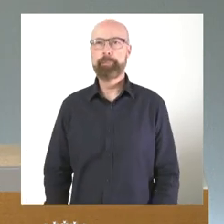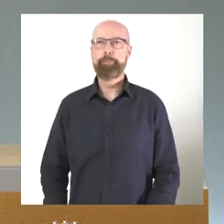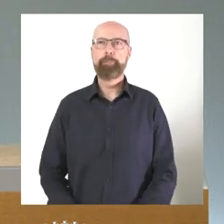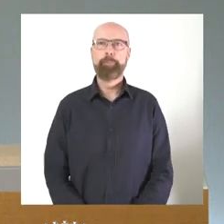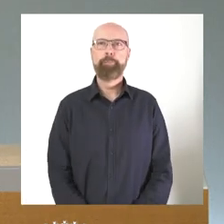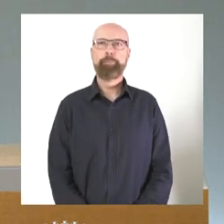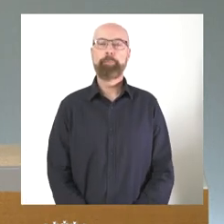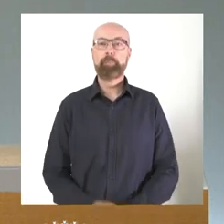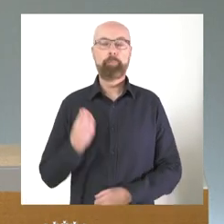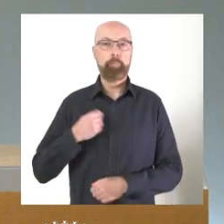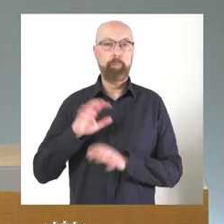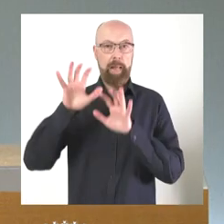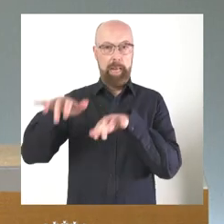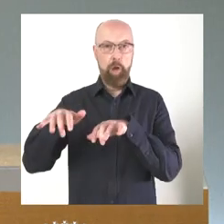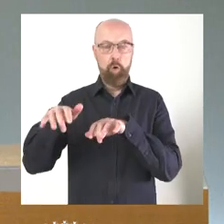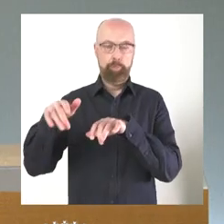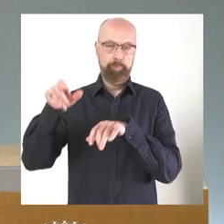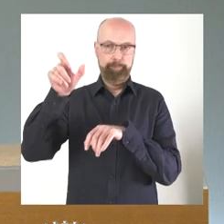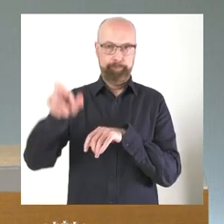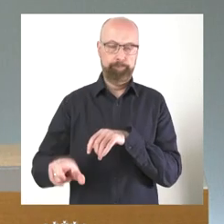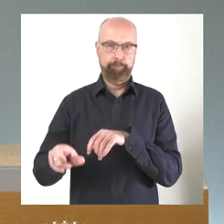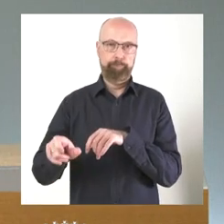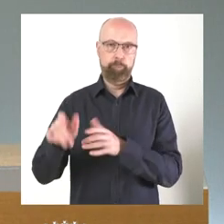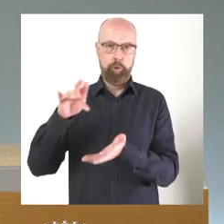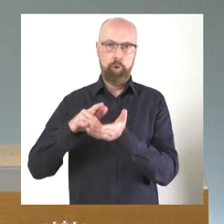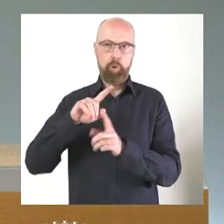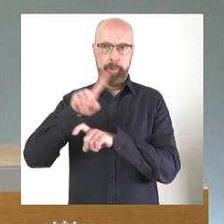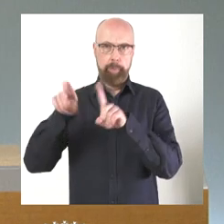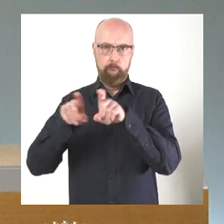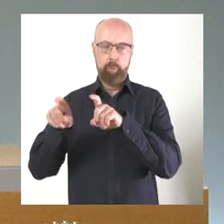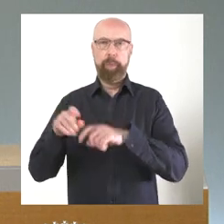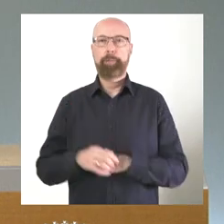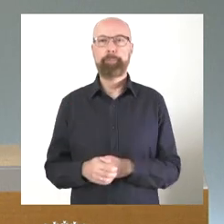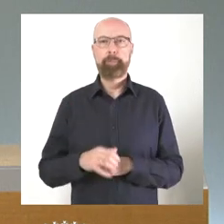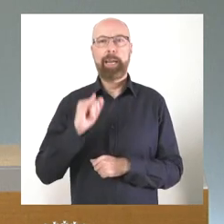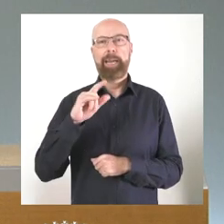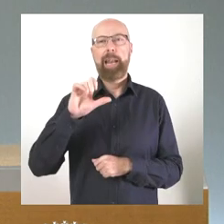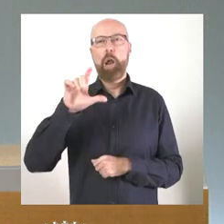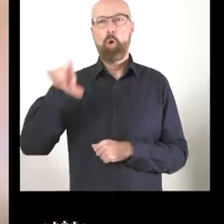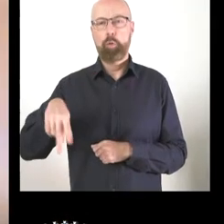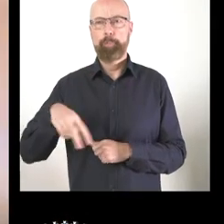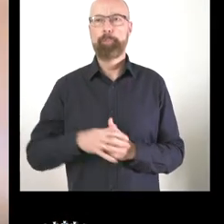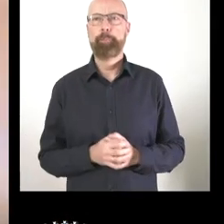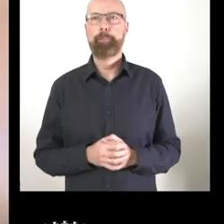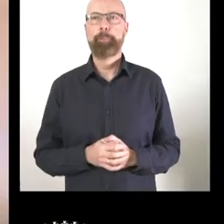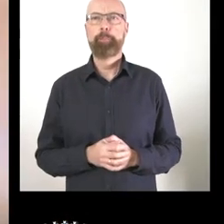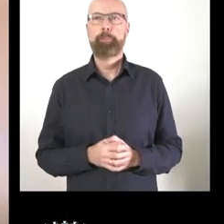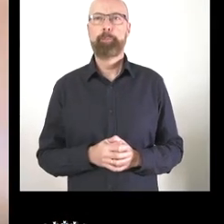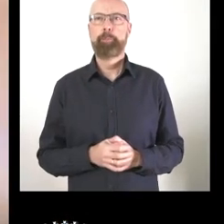desde León nos sigue como en otras ocasiones Carlos Domínguez de y león cuando quieras Carlos